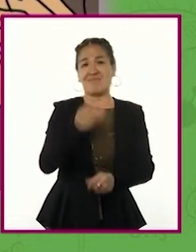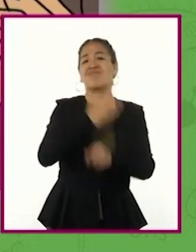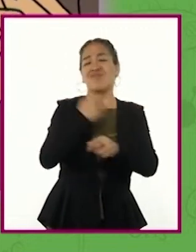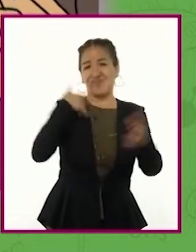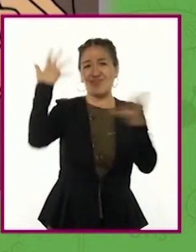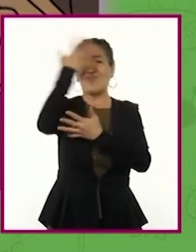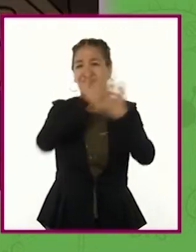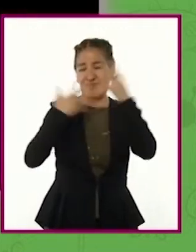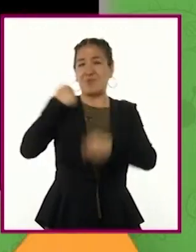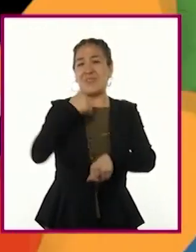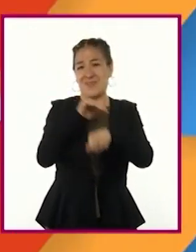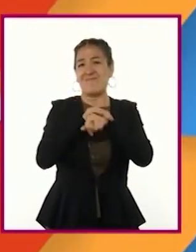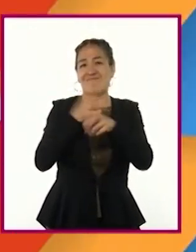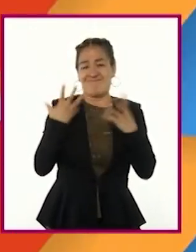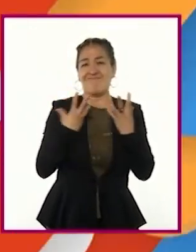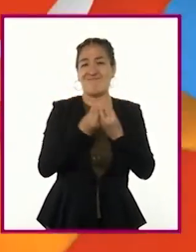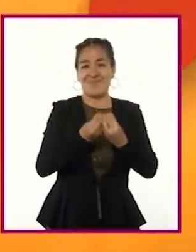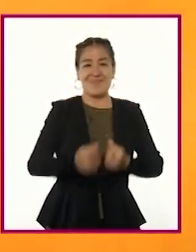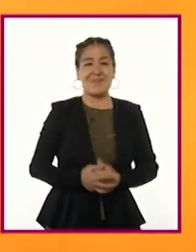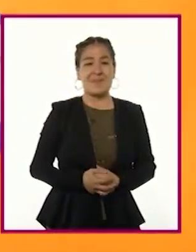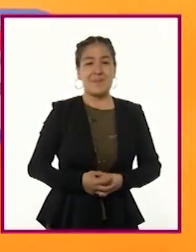confundidas.